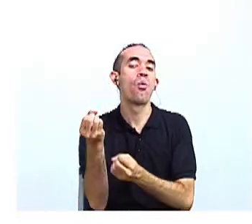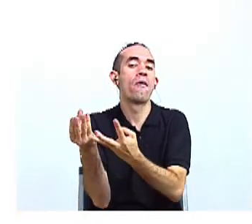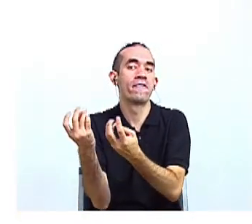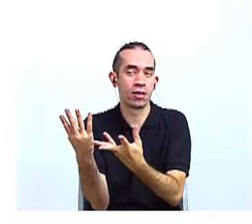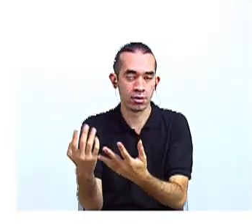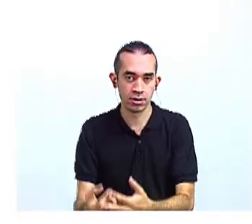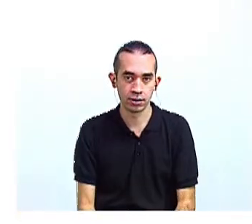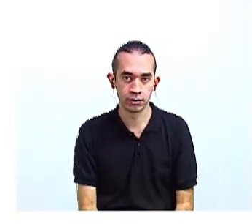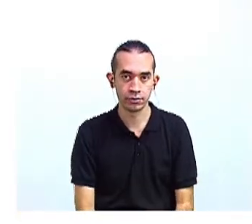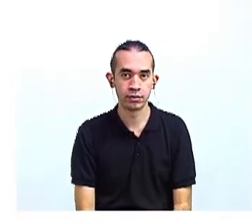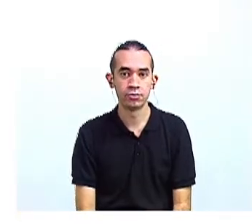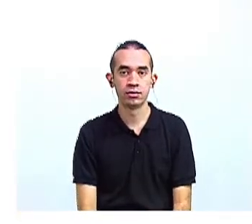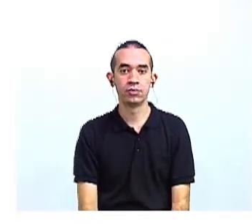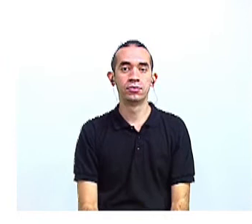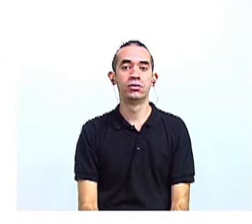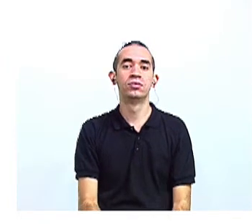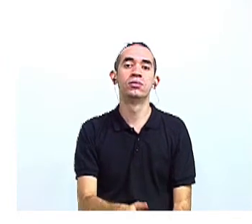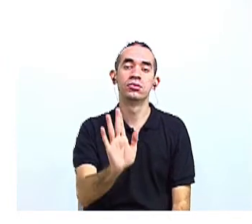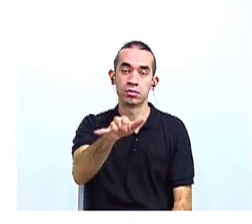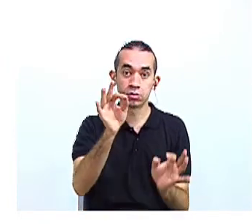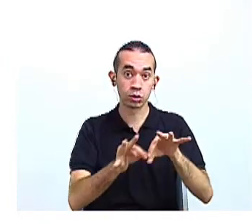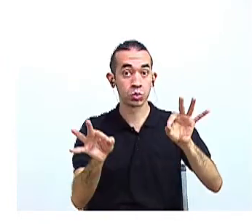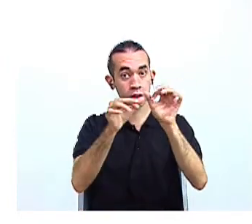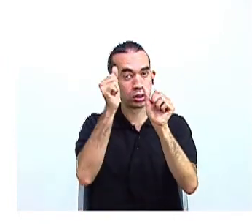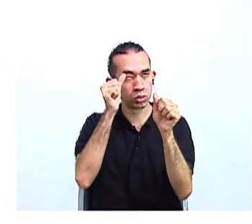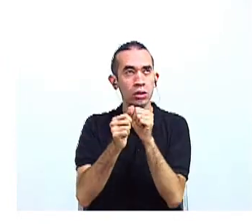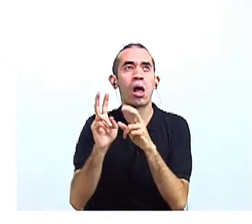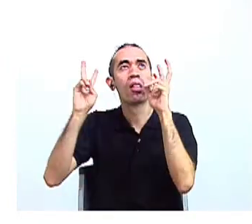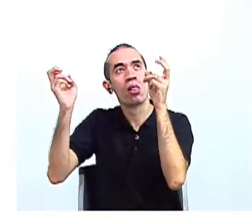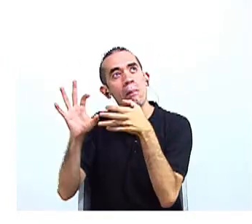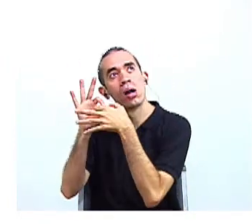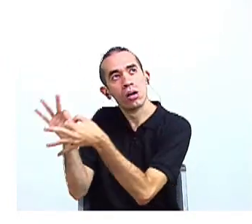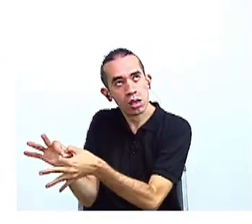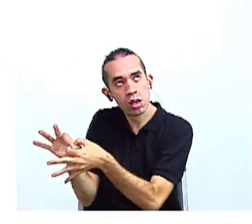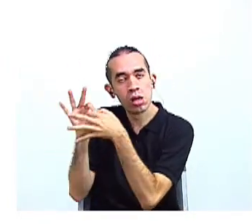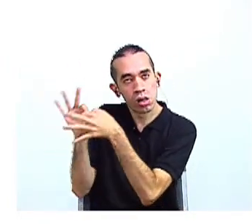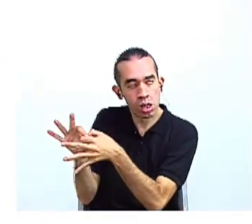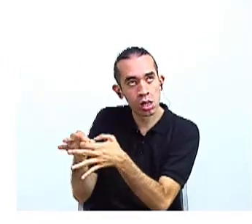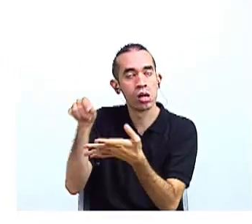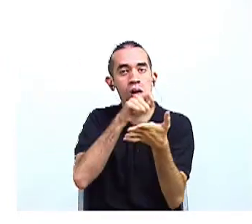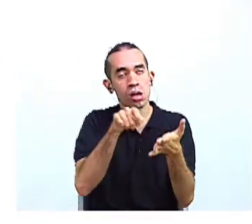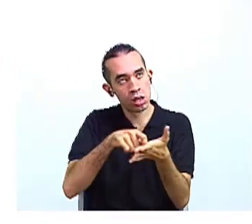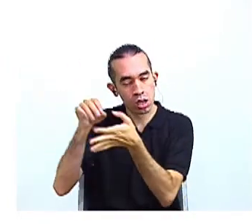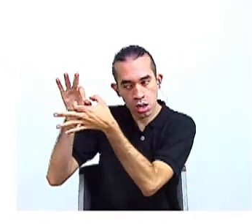Es importante recordar siempre nuestro referente, sobre todo cuando vamos a redactar.